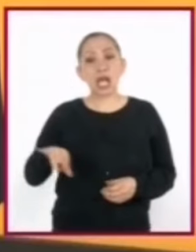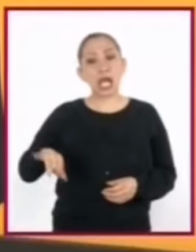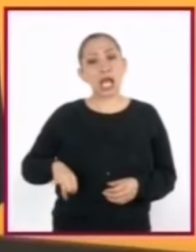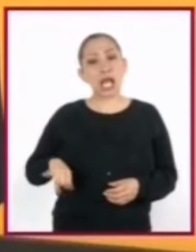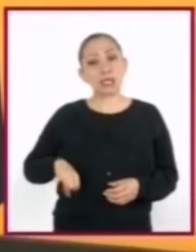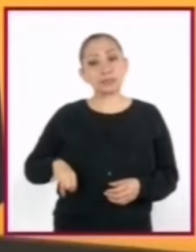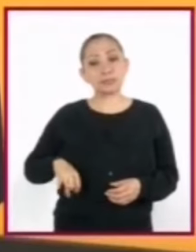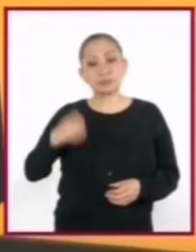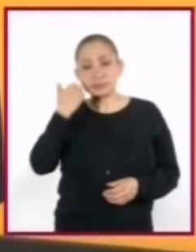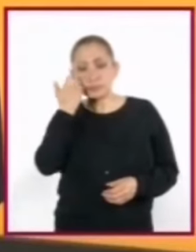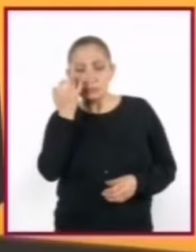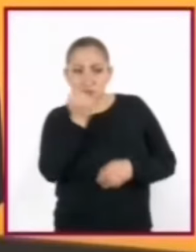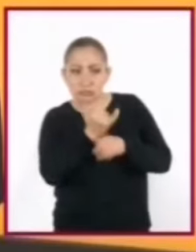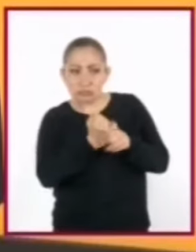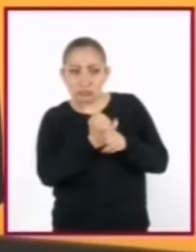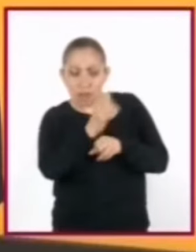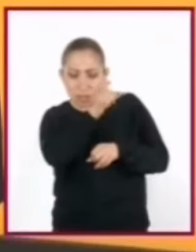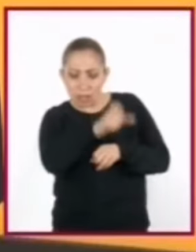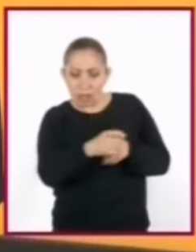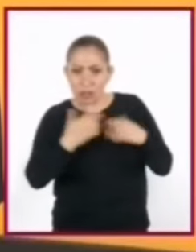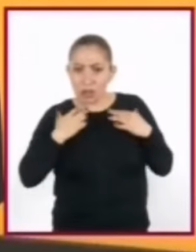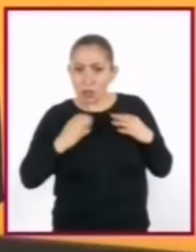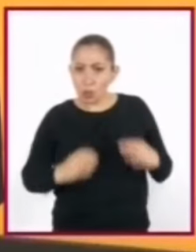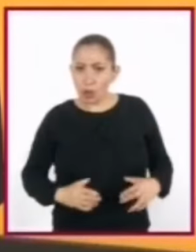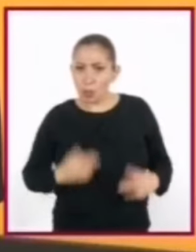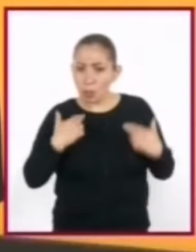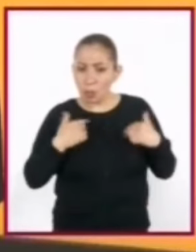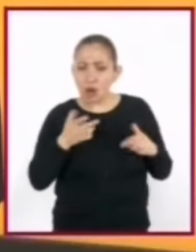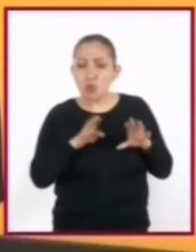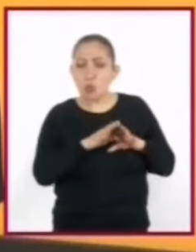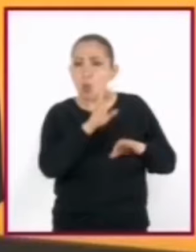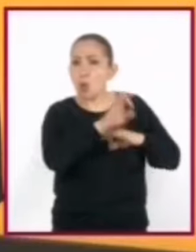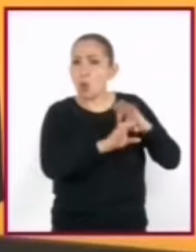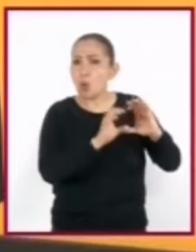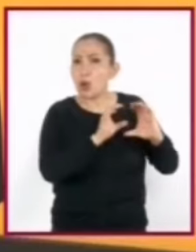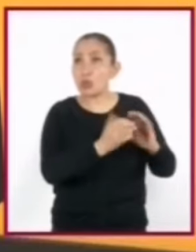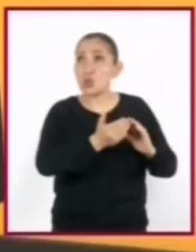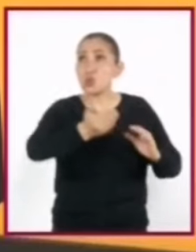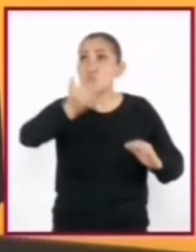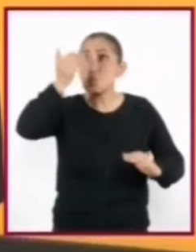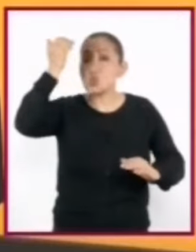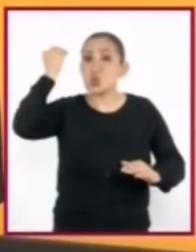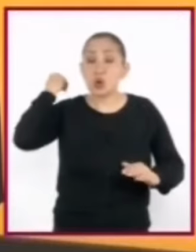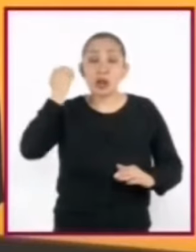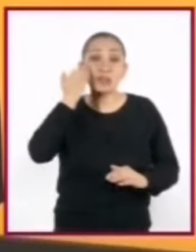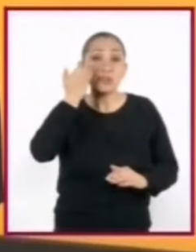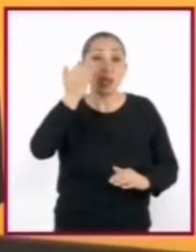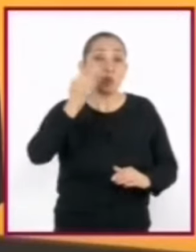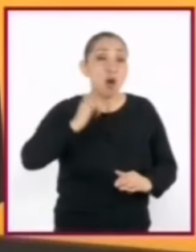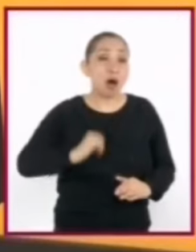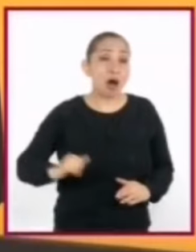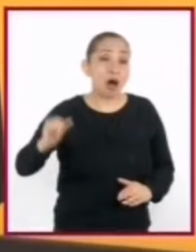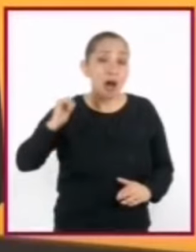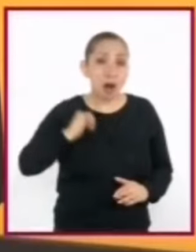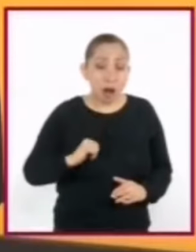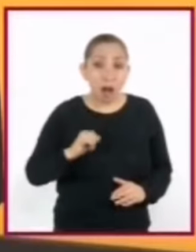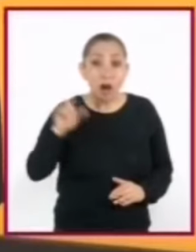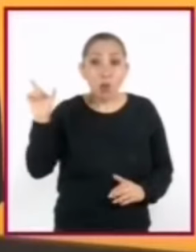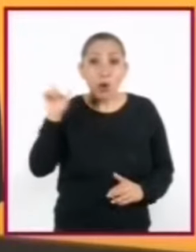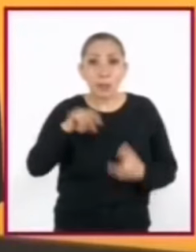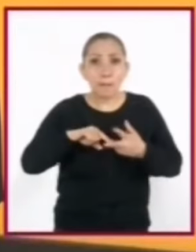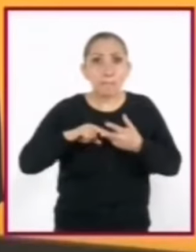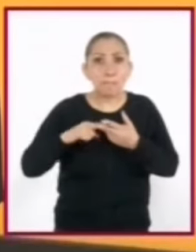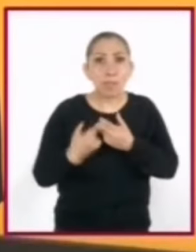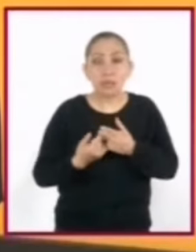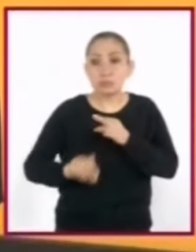interés por el estudio del cuerpo humano y su cuidado data de las civilizaciones antiguas, en donde